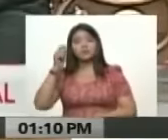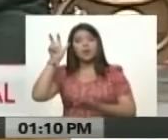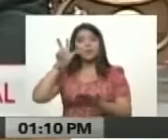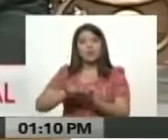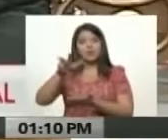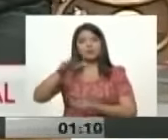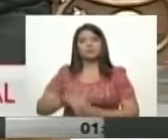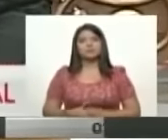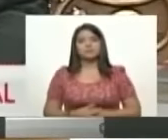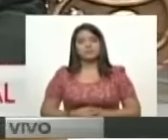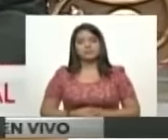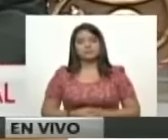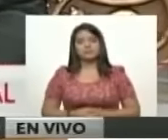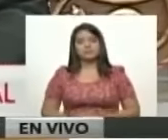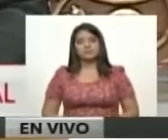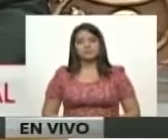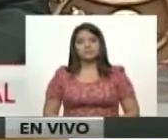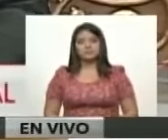aprobados.